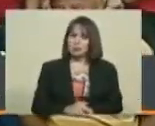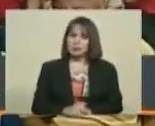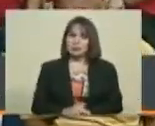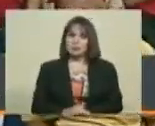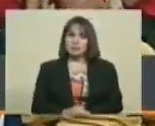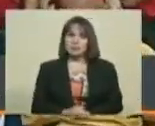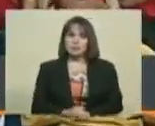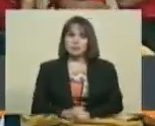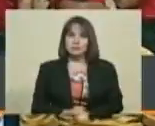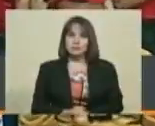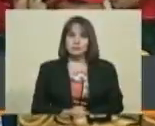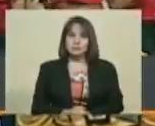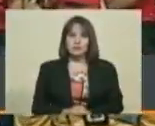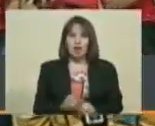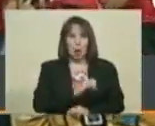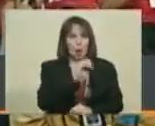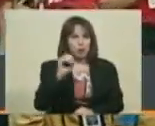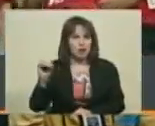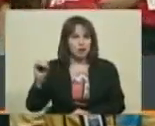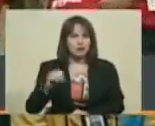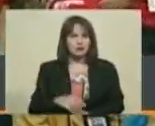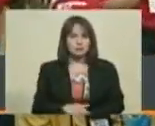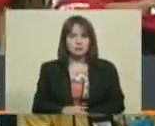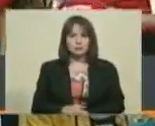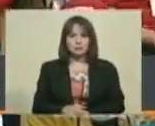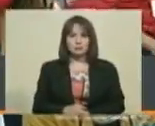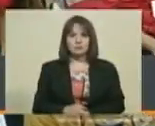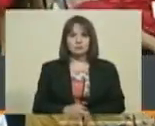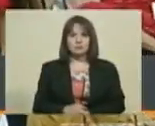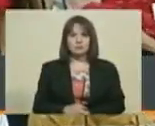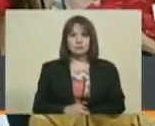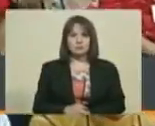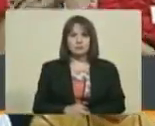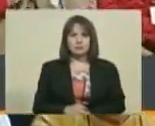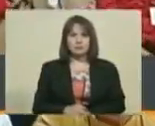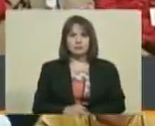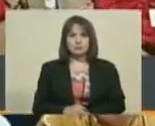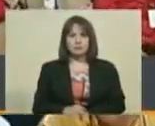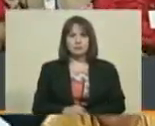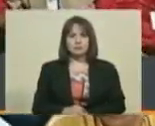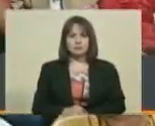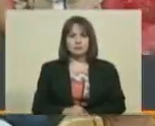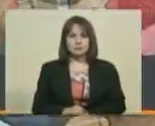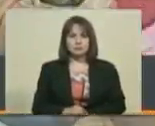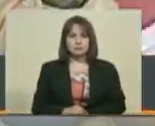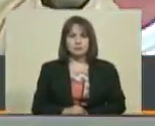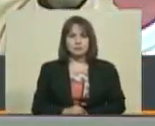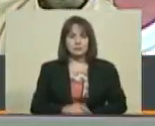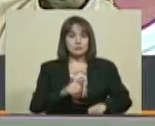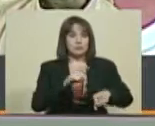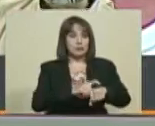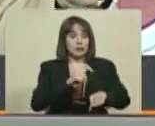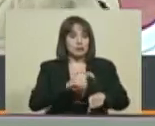en Oriente. Esa etapa debe